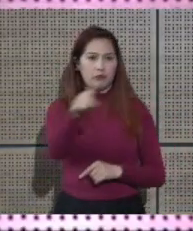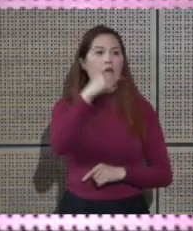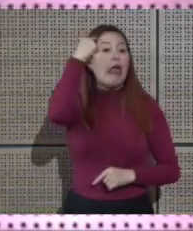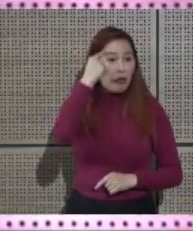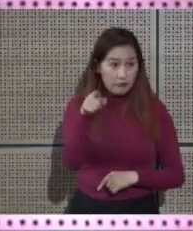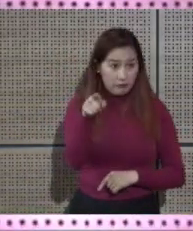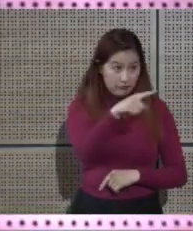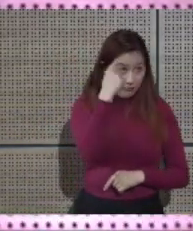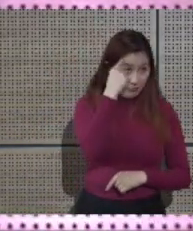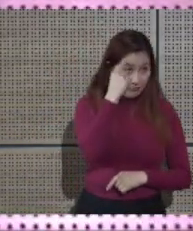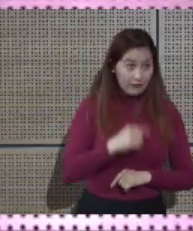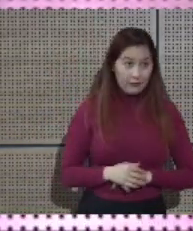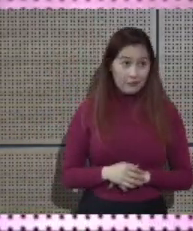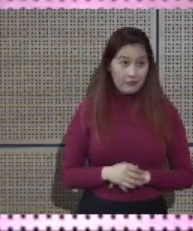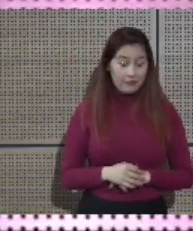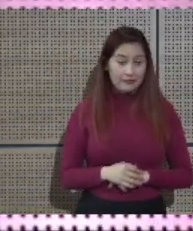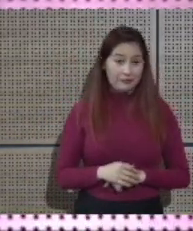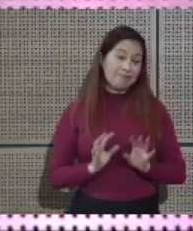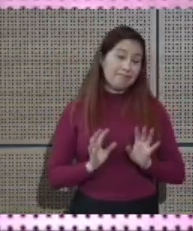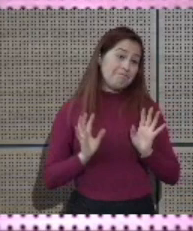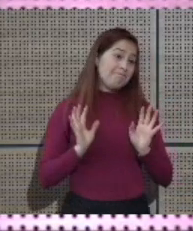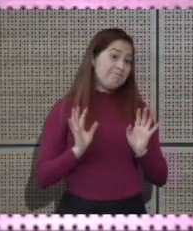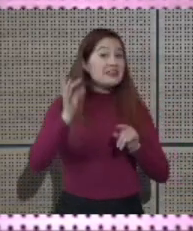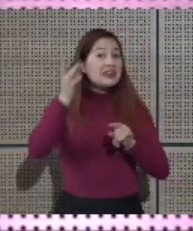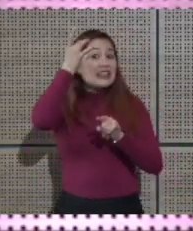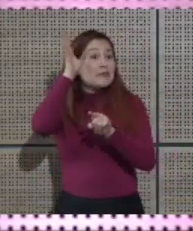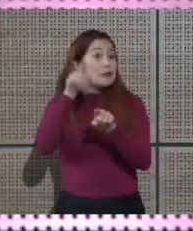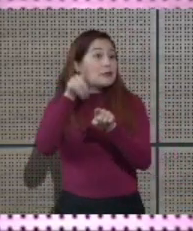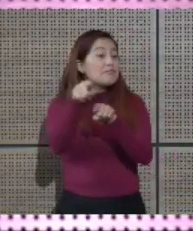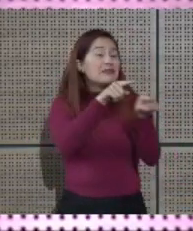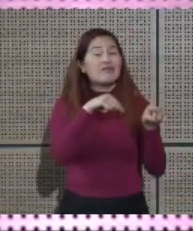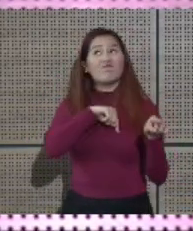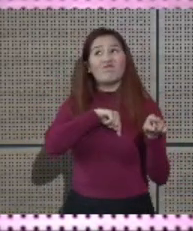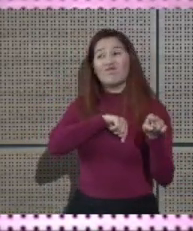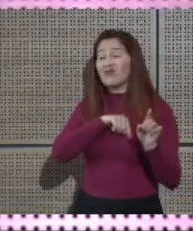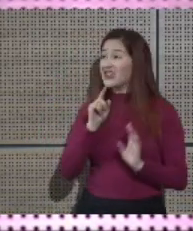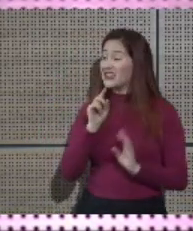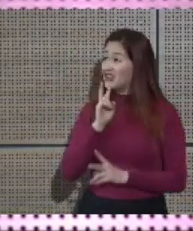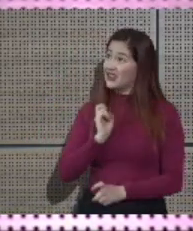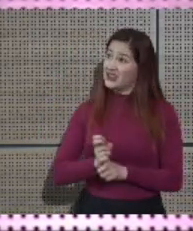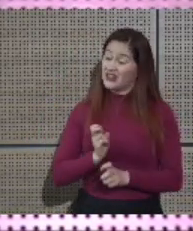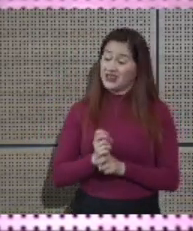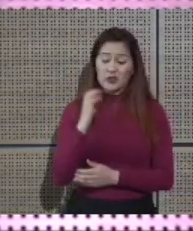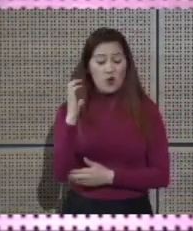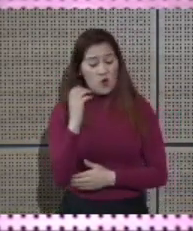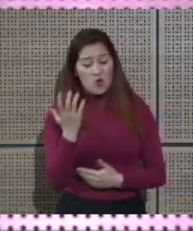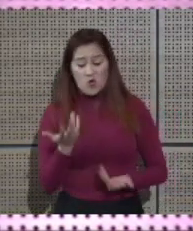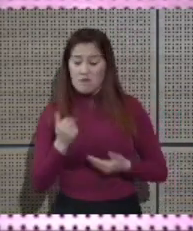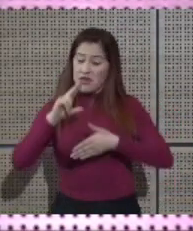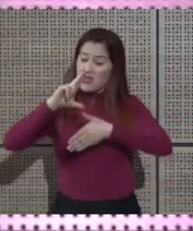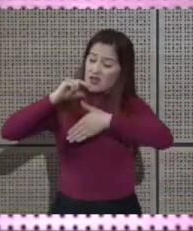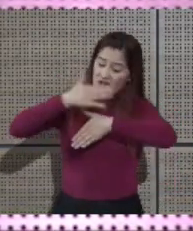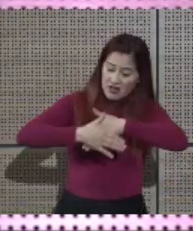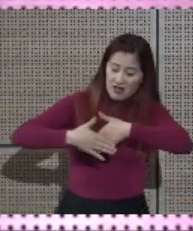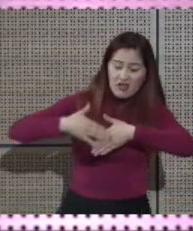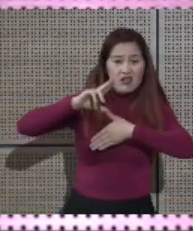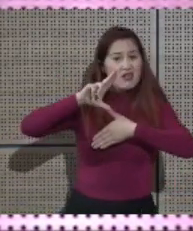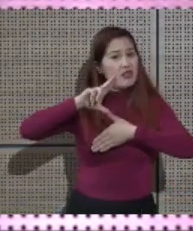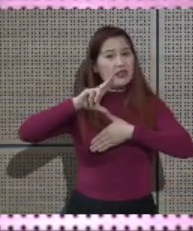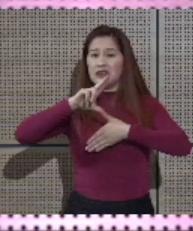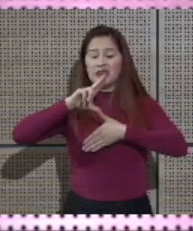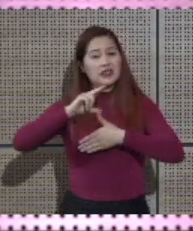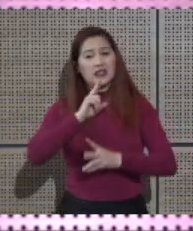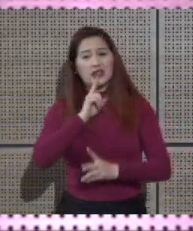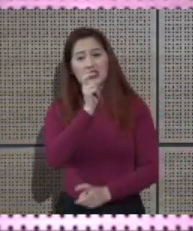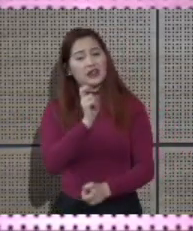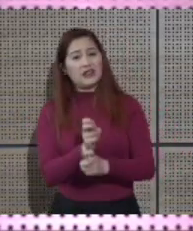Y las personas que reaccionan así tienen seguramente toda la razón de hacerlo, porque vivimos en una región que durante mucho